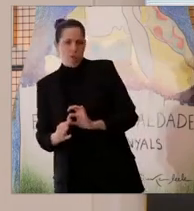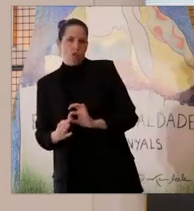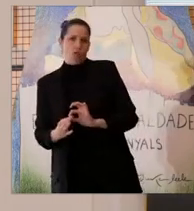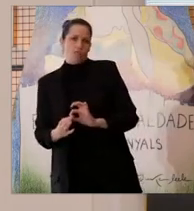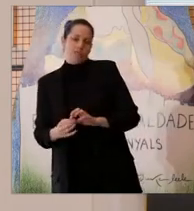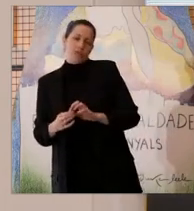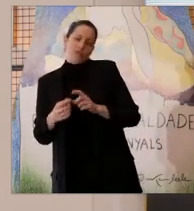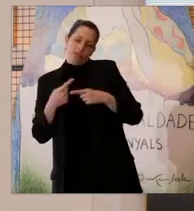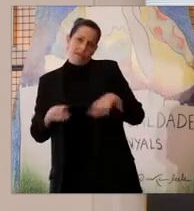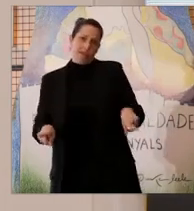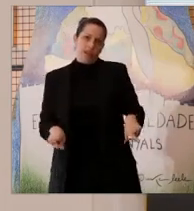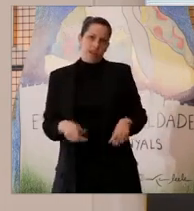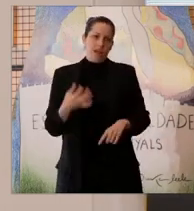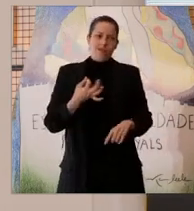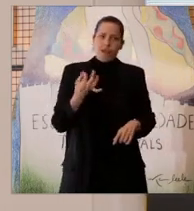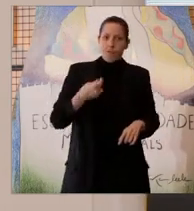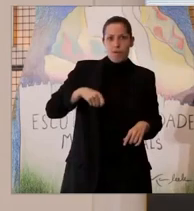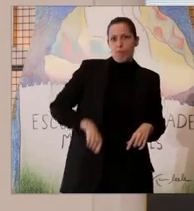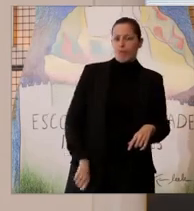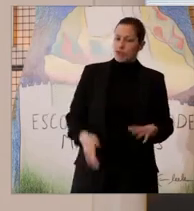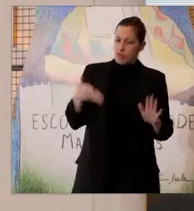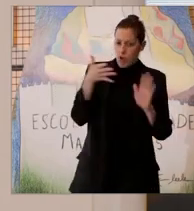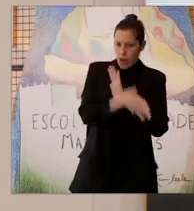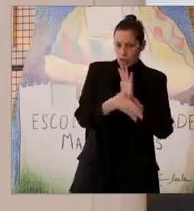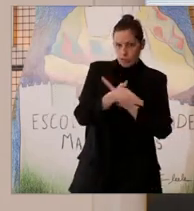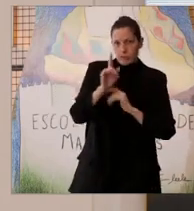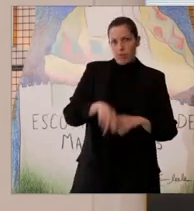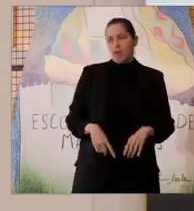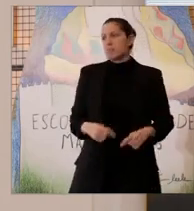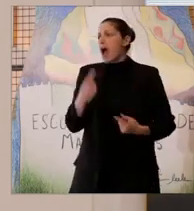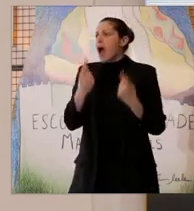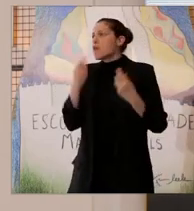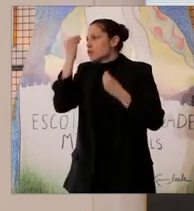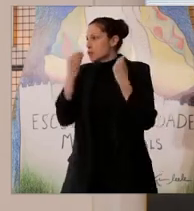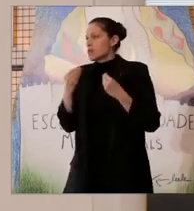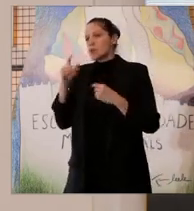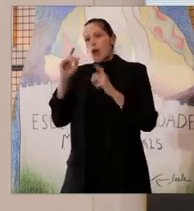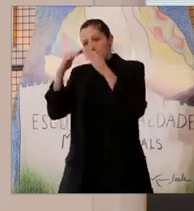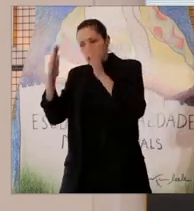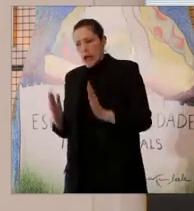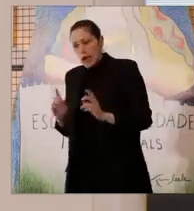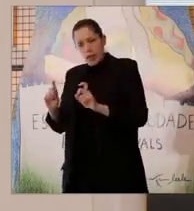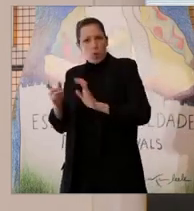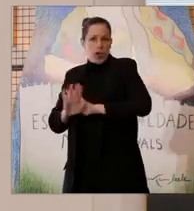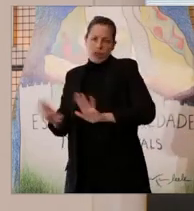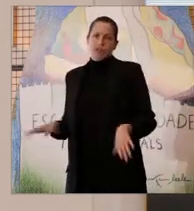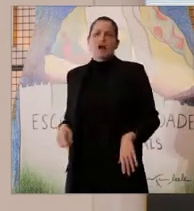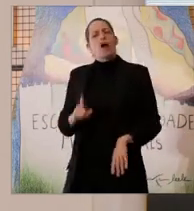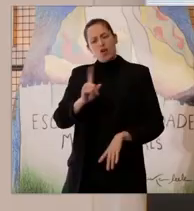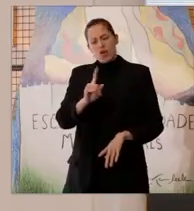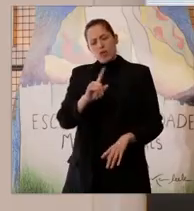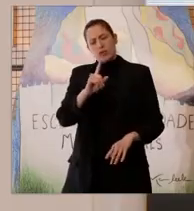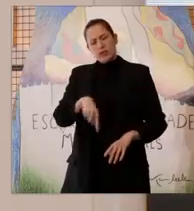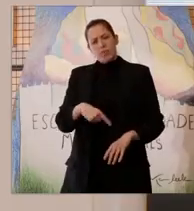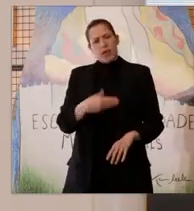yo creo que es importante Además unirlas porque hay quien dice no no ya se les educa en casa y digo no es importante la figura en los Colegios en